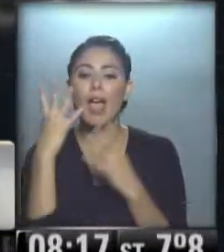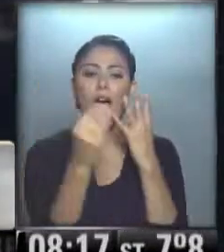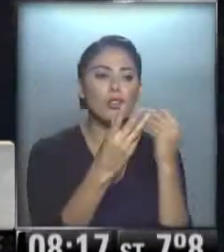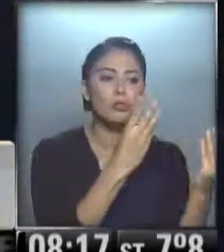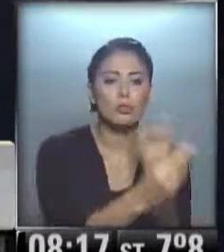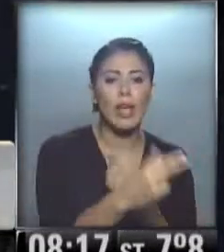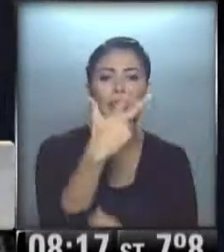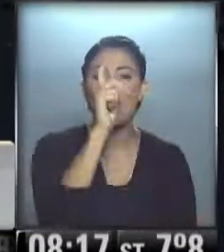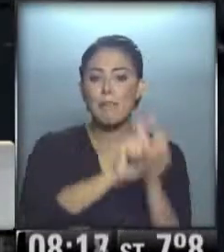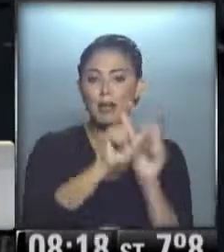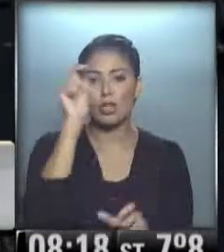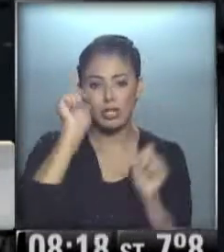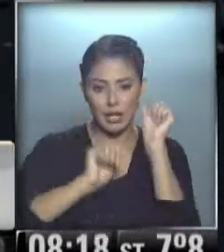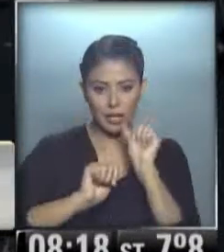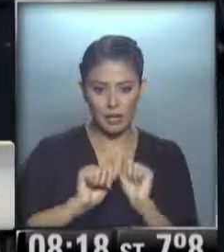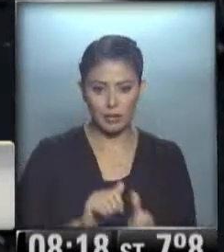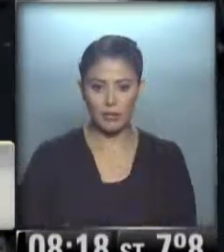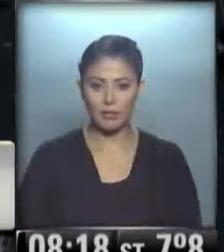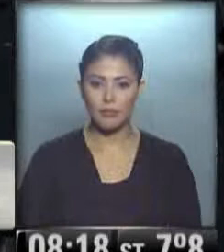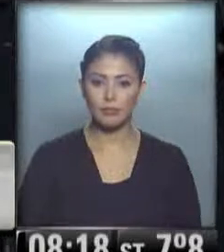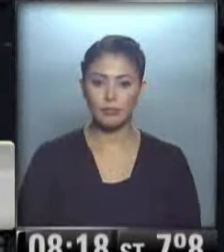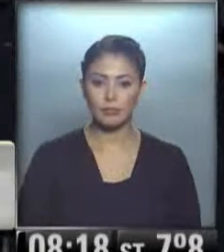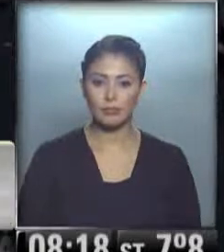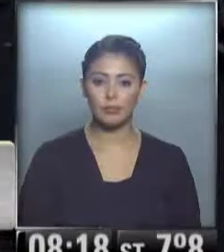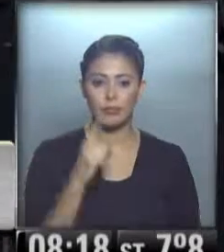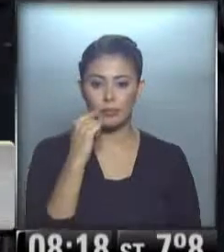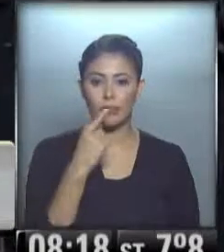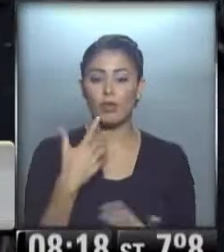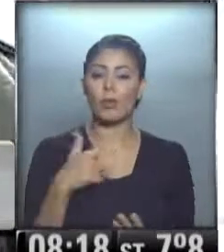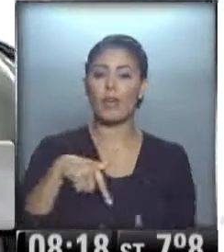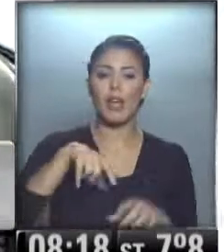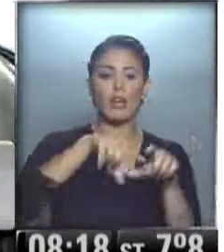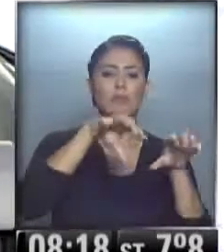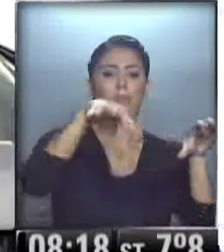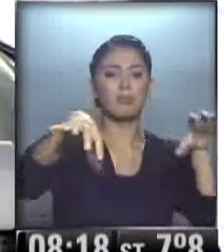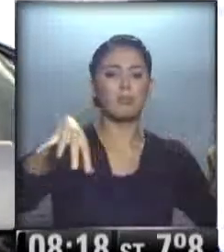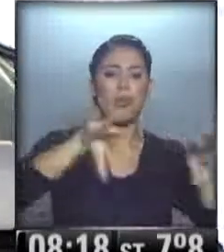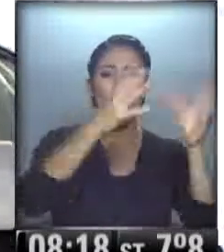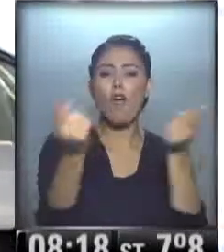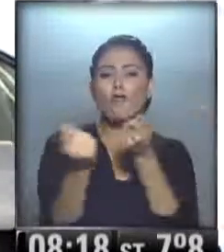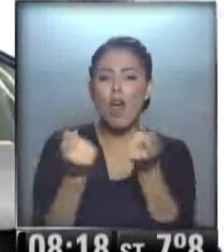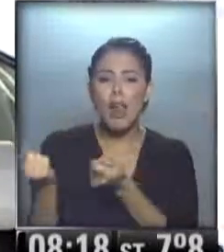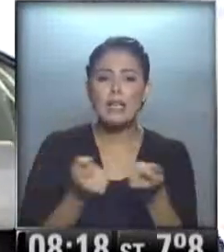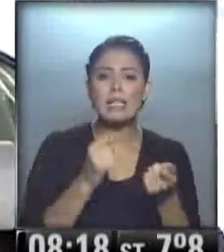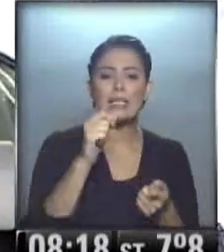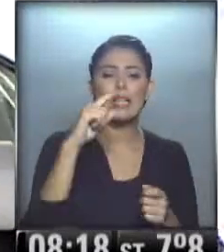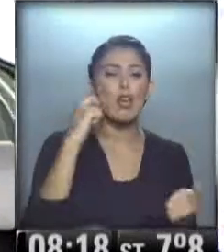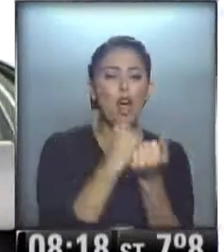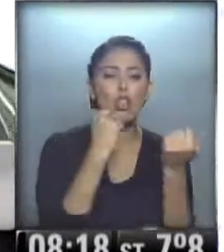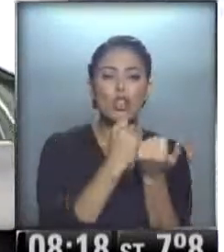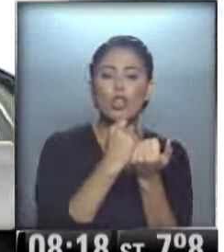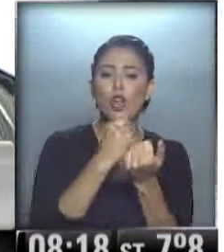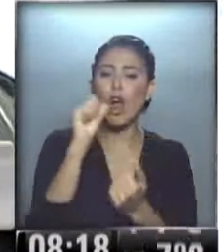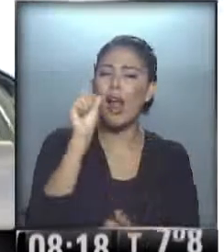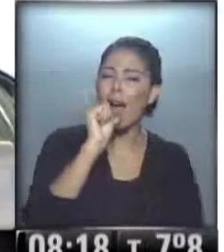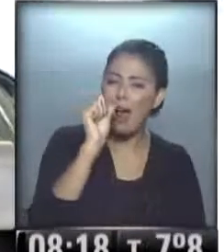menos tres personas heridas. Obviamente está lleno de boliches acá y no hay control de alcoholemia, nada, y los pibes